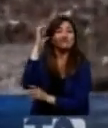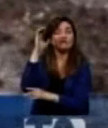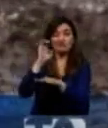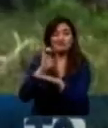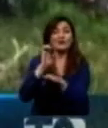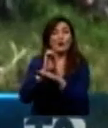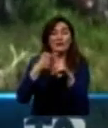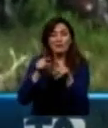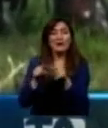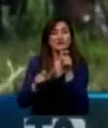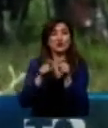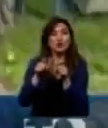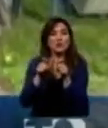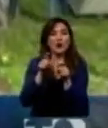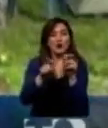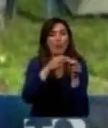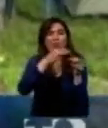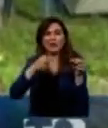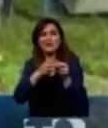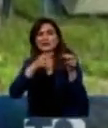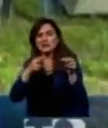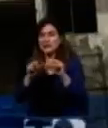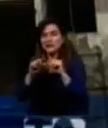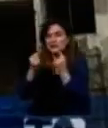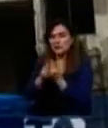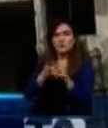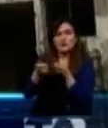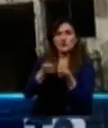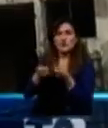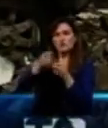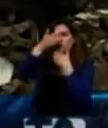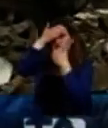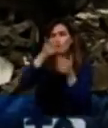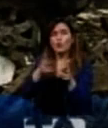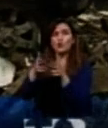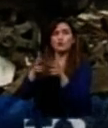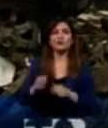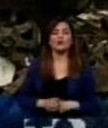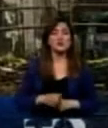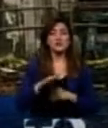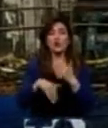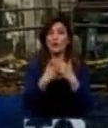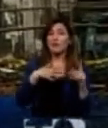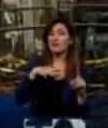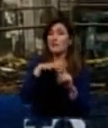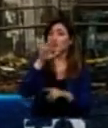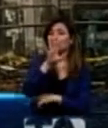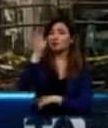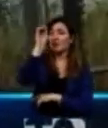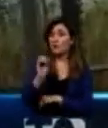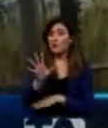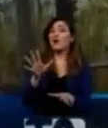en el Ecuador, las disidencias de las FARC, al punto que de todos los atentados, el 5% ya han